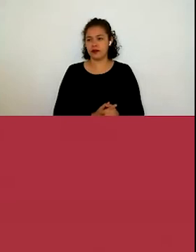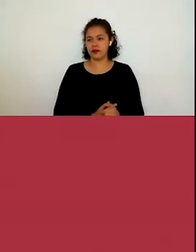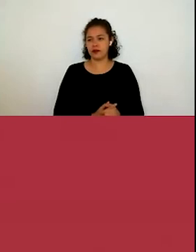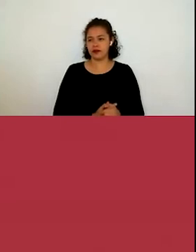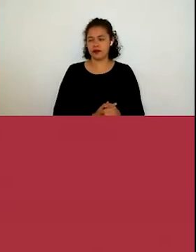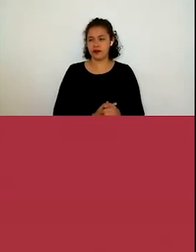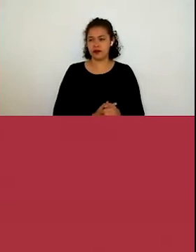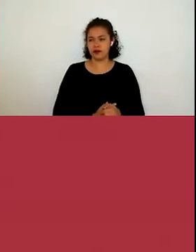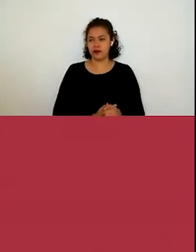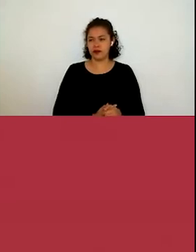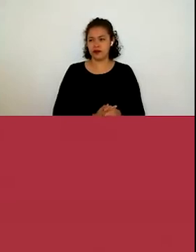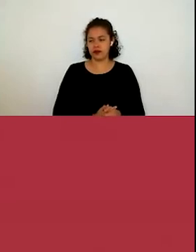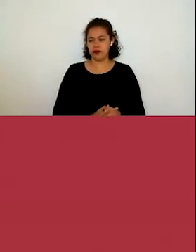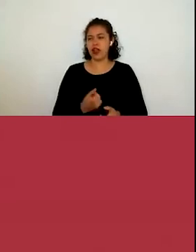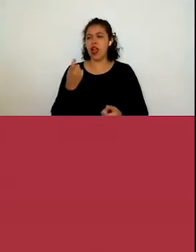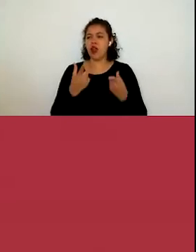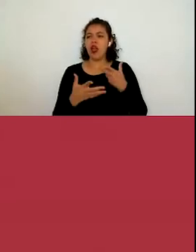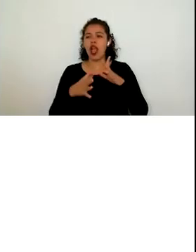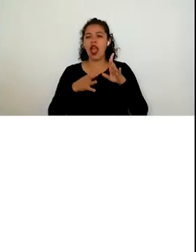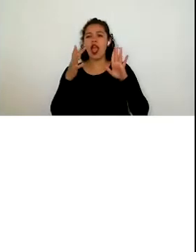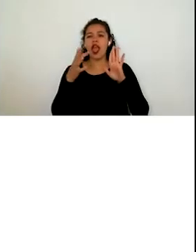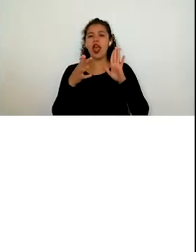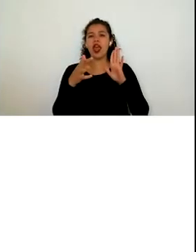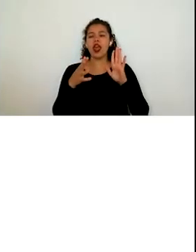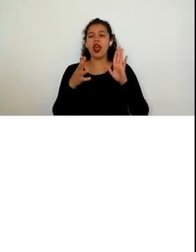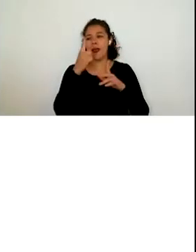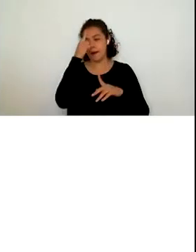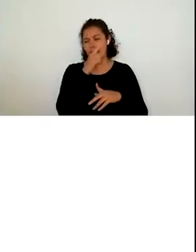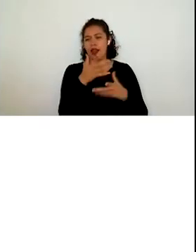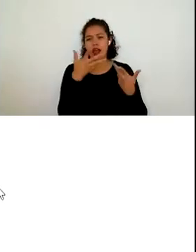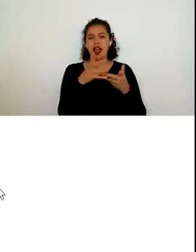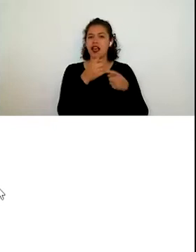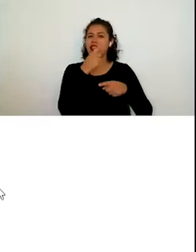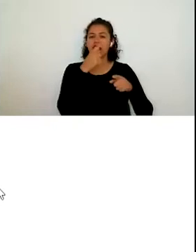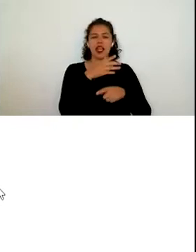Existen algunas causas de remoción del cargo de patrono, perdón.